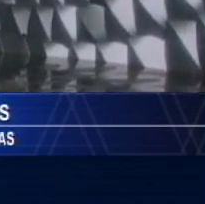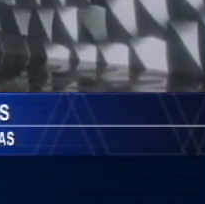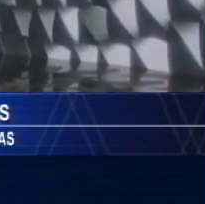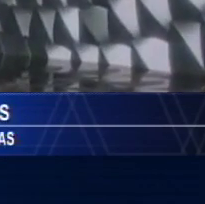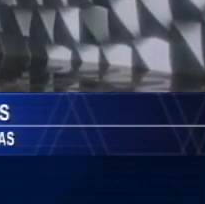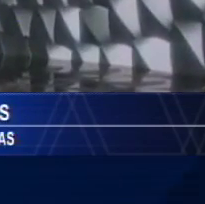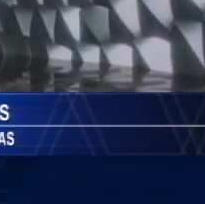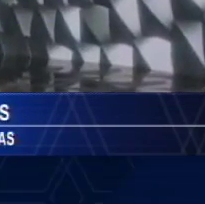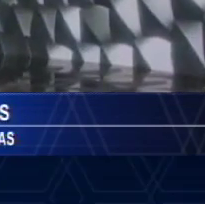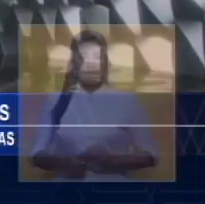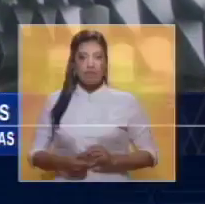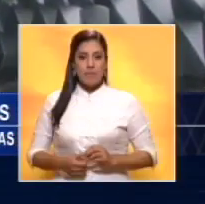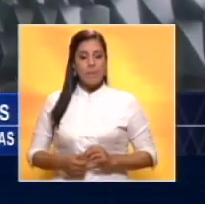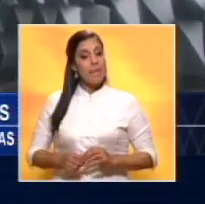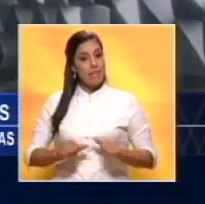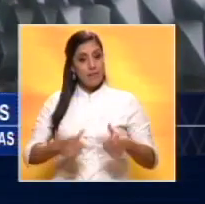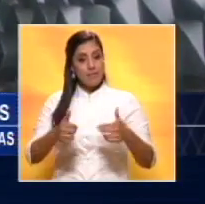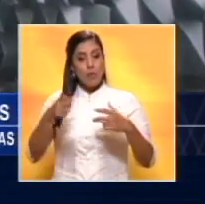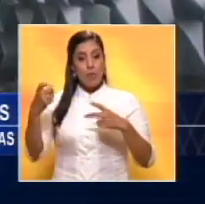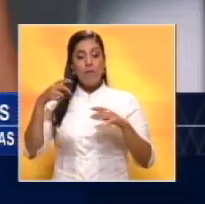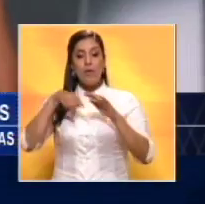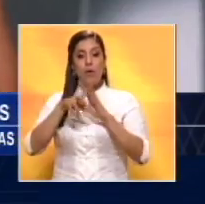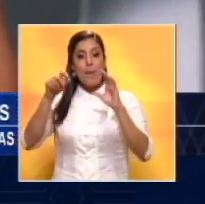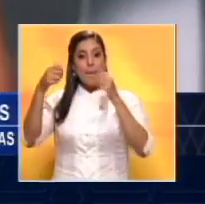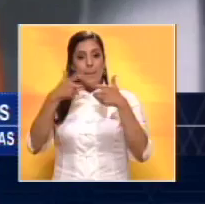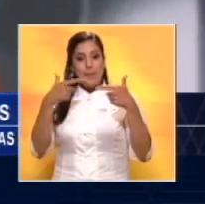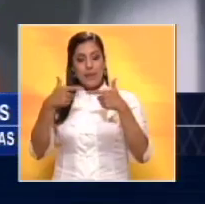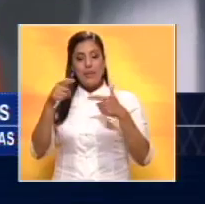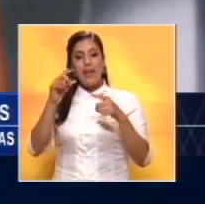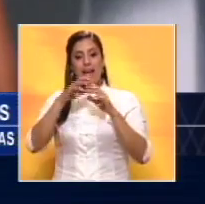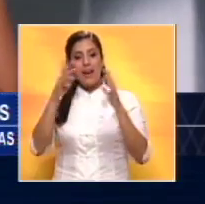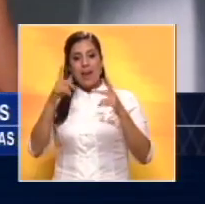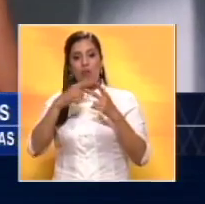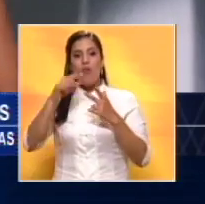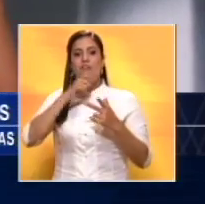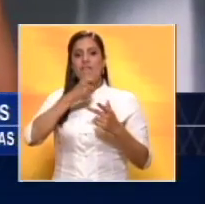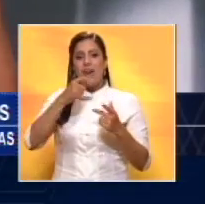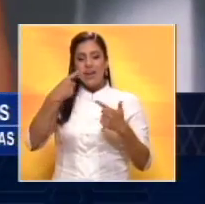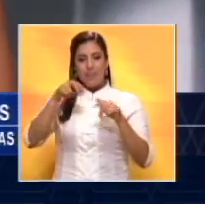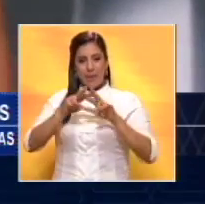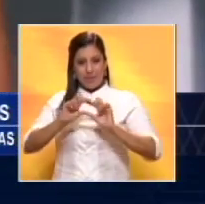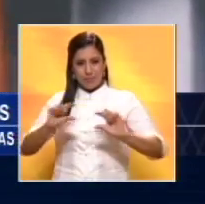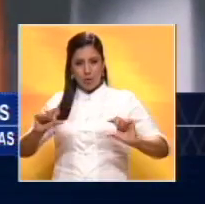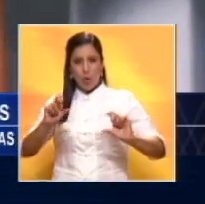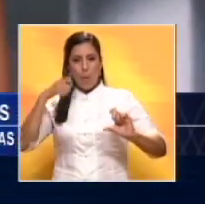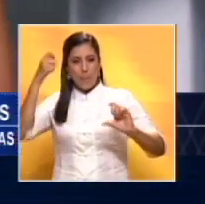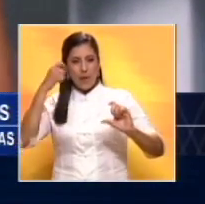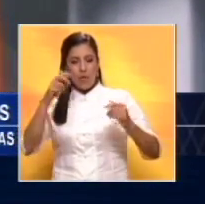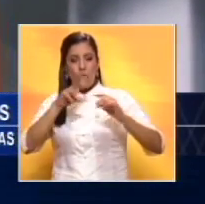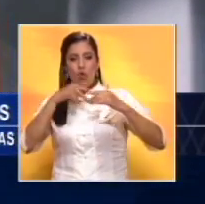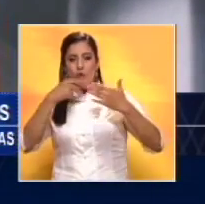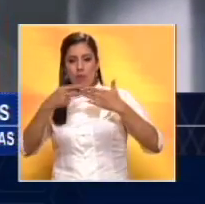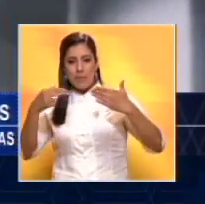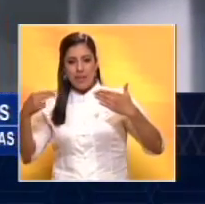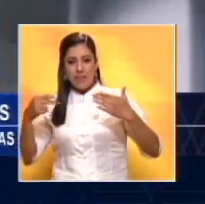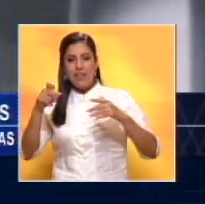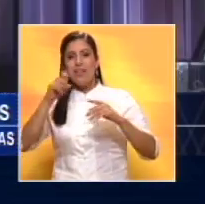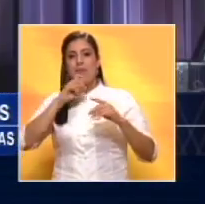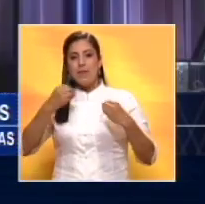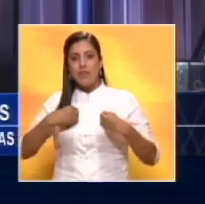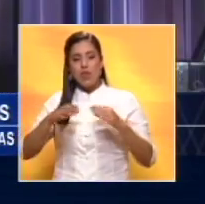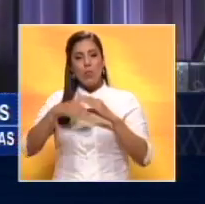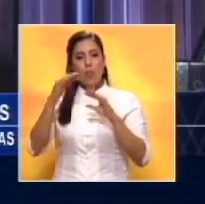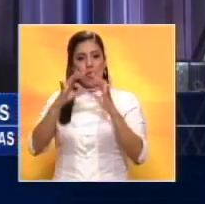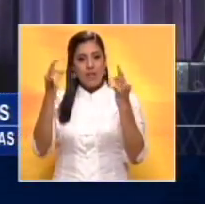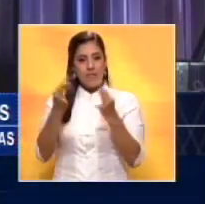Unidos. Para la nueva edición, como se esperaba, entraron en la pelea The Crown, Fargo, VIP, Big Little Lies, Jimmy Kimmel Live,